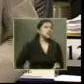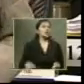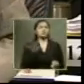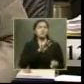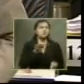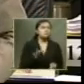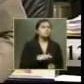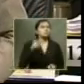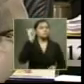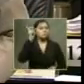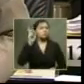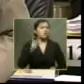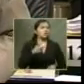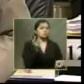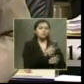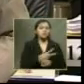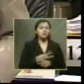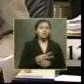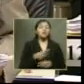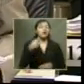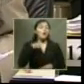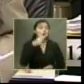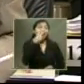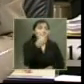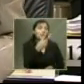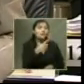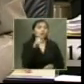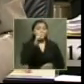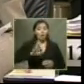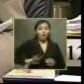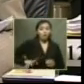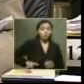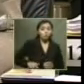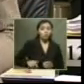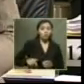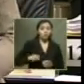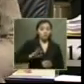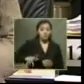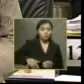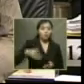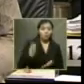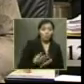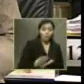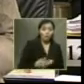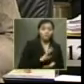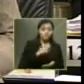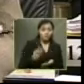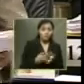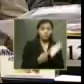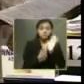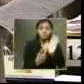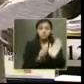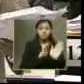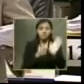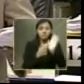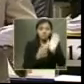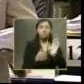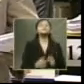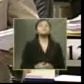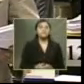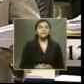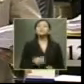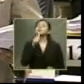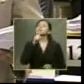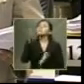corrupción comprobada, hay que ser un poco más específico, porque ¿quién revoca, ante quién se pide la revocatoria